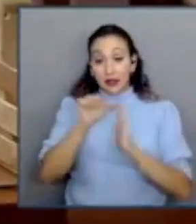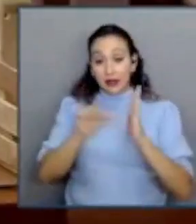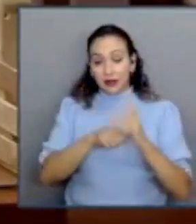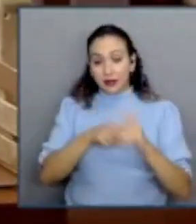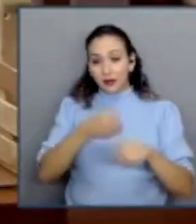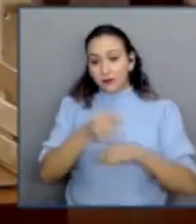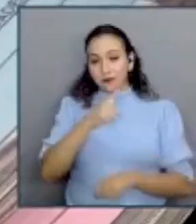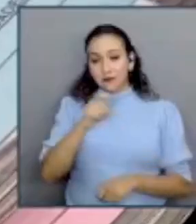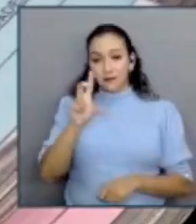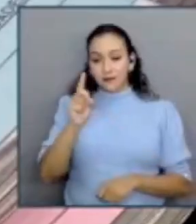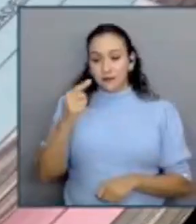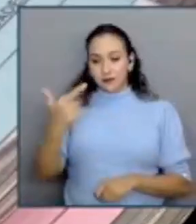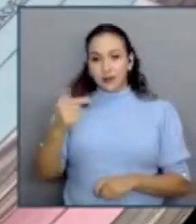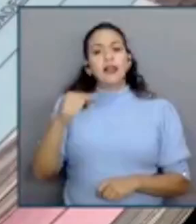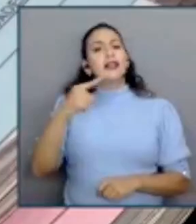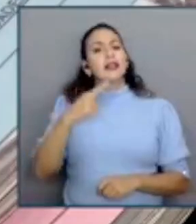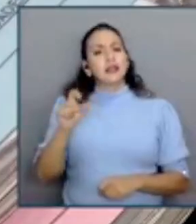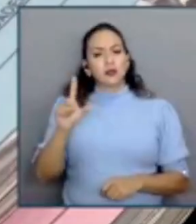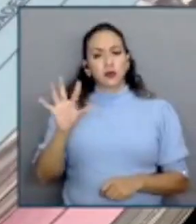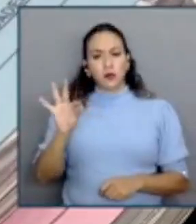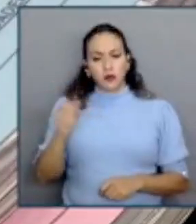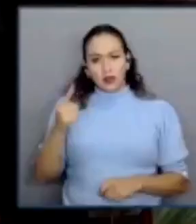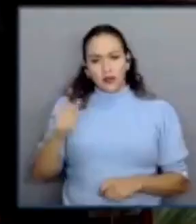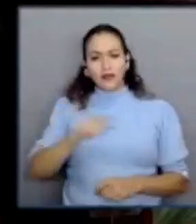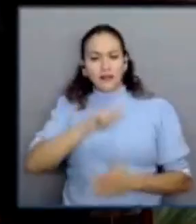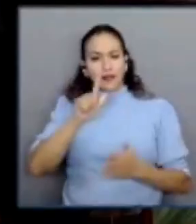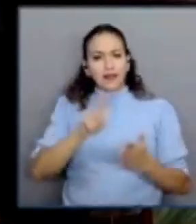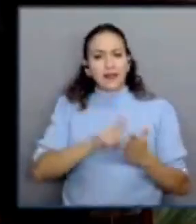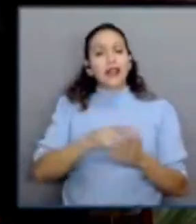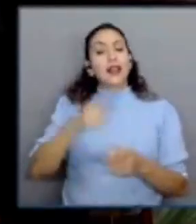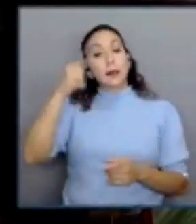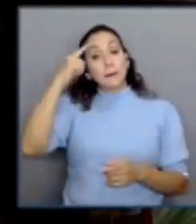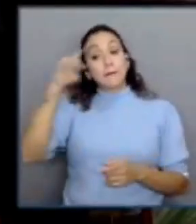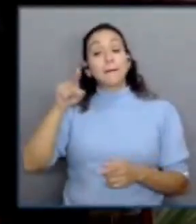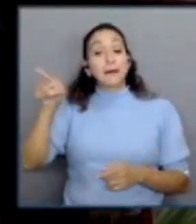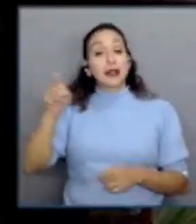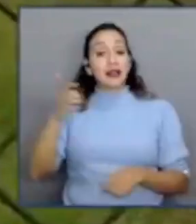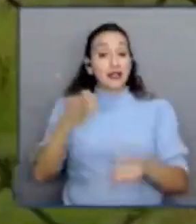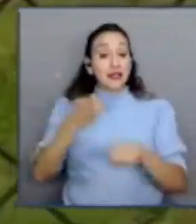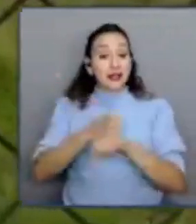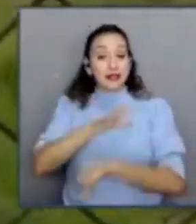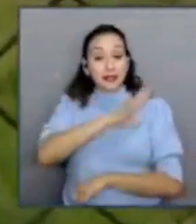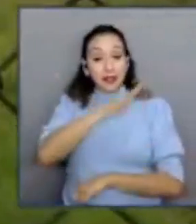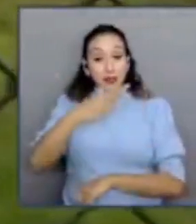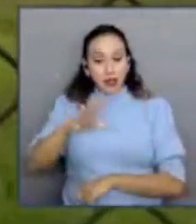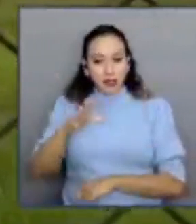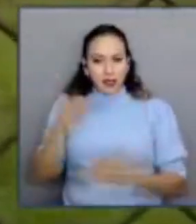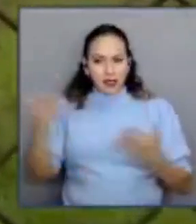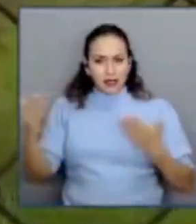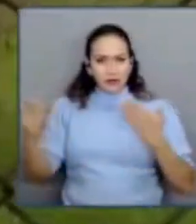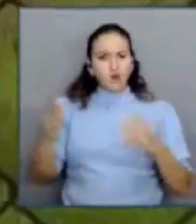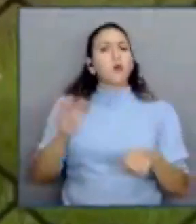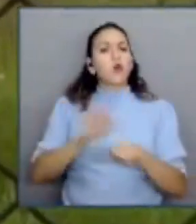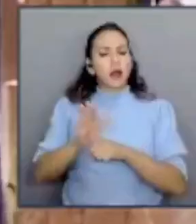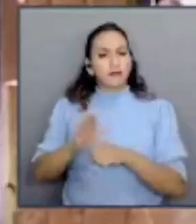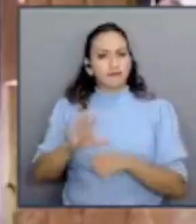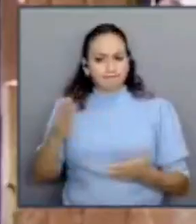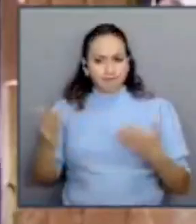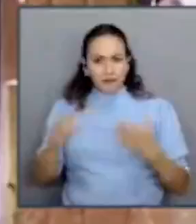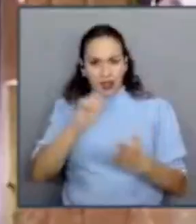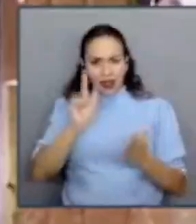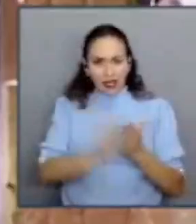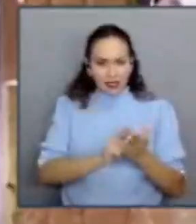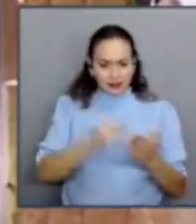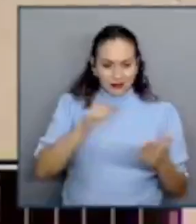y 141 de la Ley Nacional de Ejecución Penal y 47 de la Ley General contra la Trata, disposiciones relativas a los requisitos para